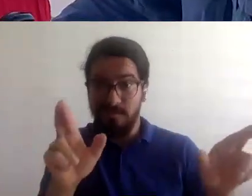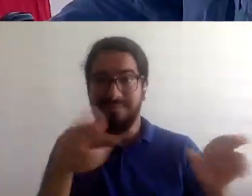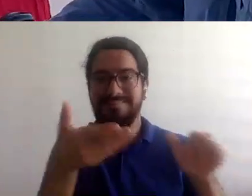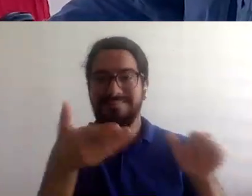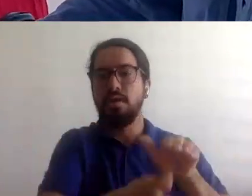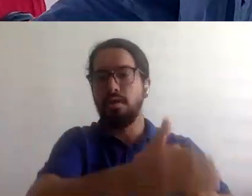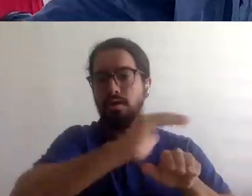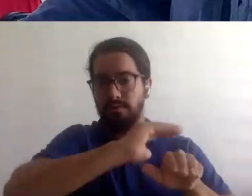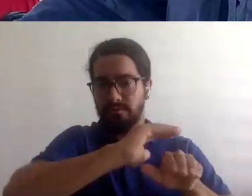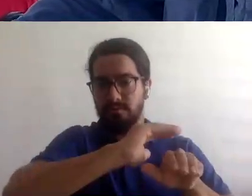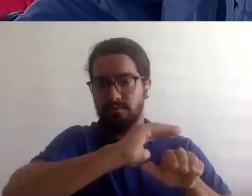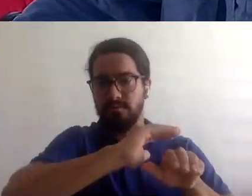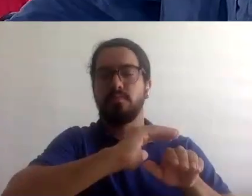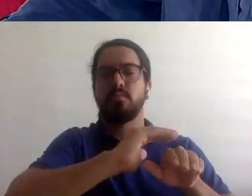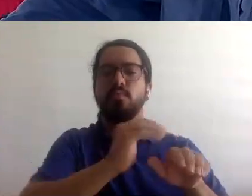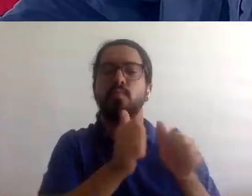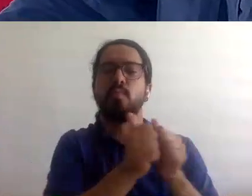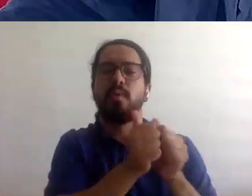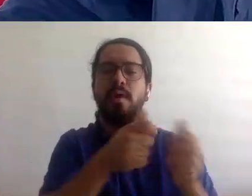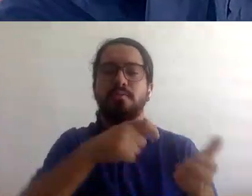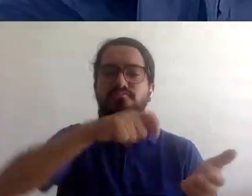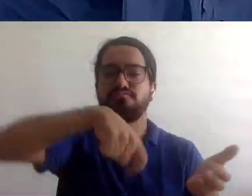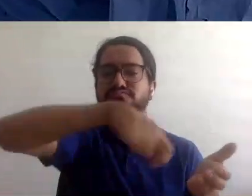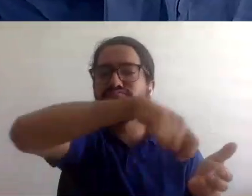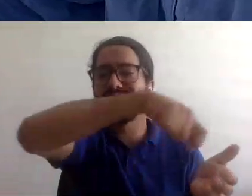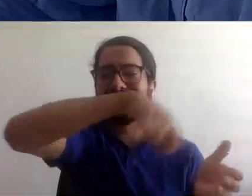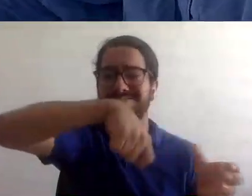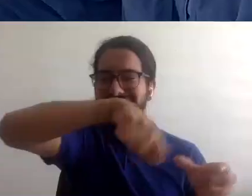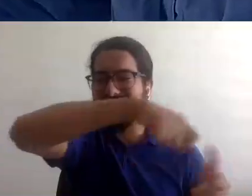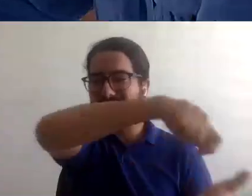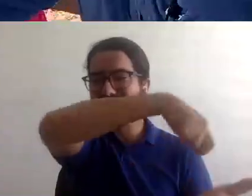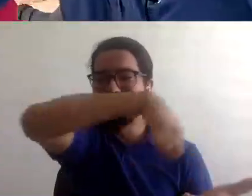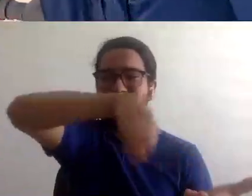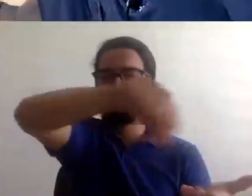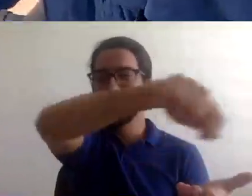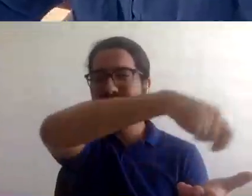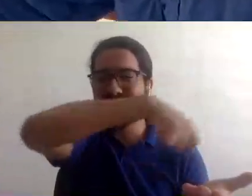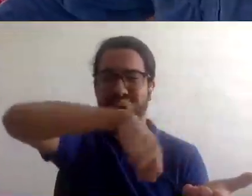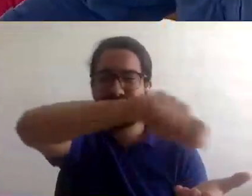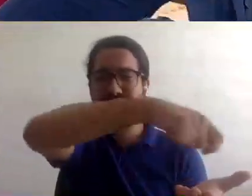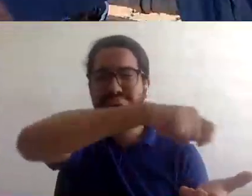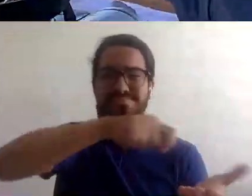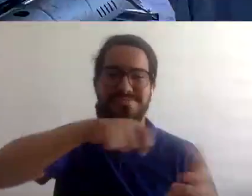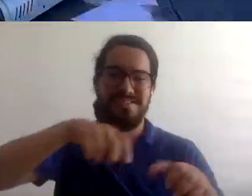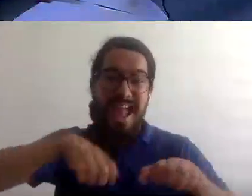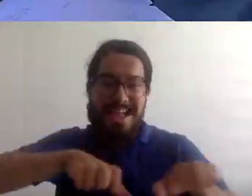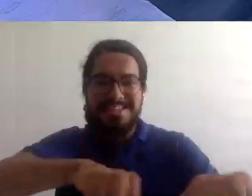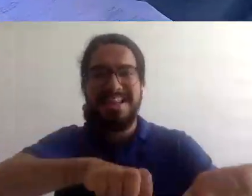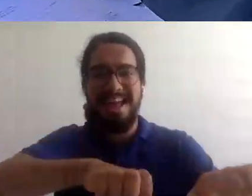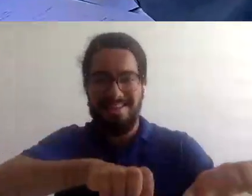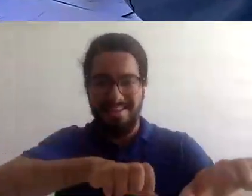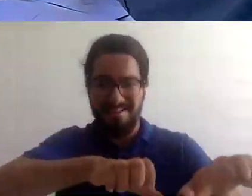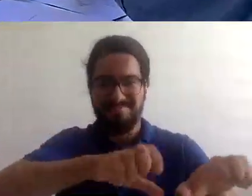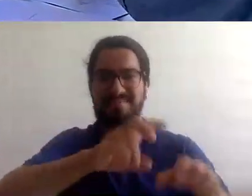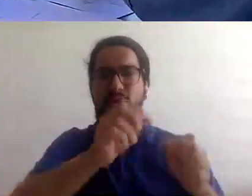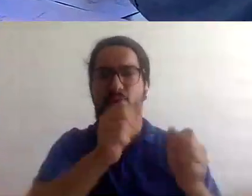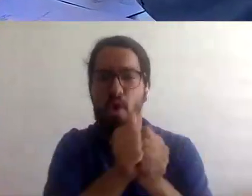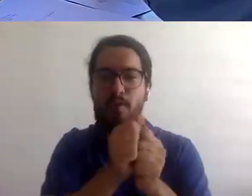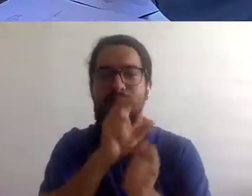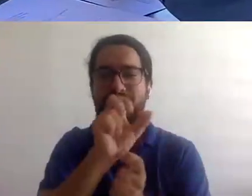Batido, ahogado. Es ahogado. Son enchiladas de verdolagas ahogadas.